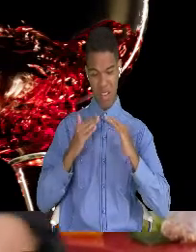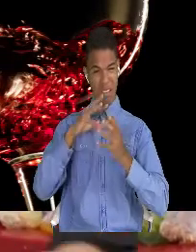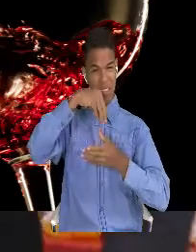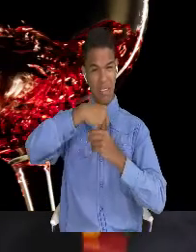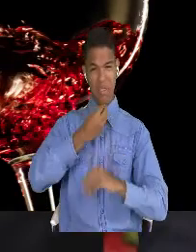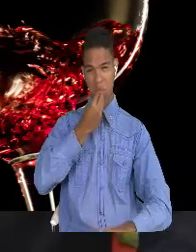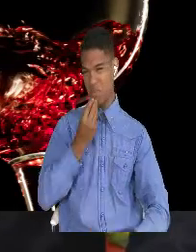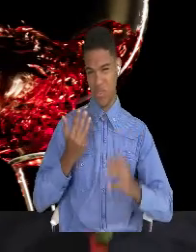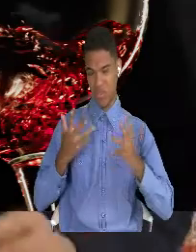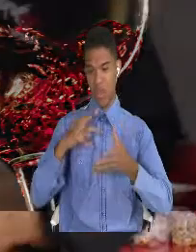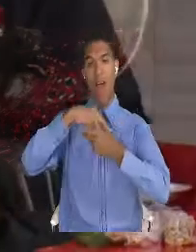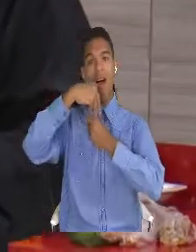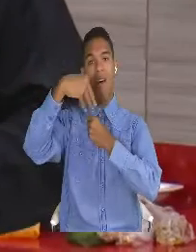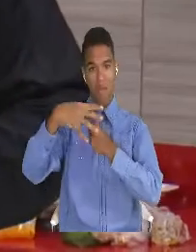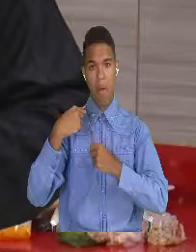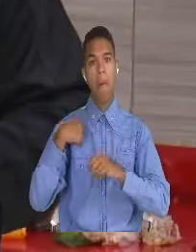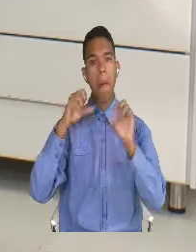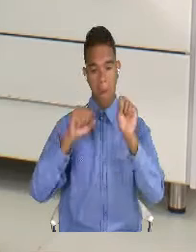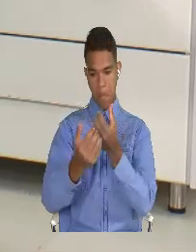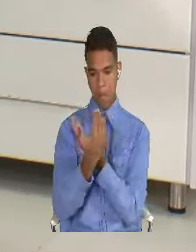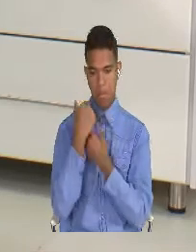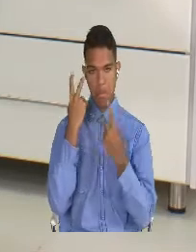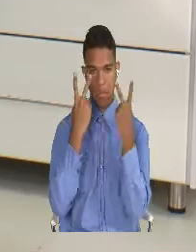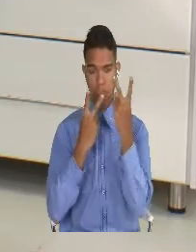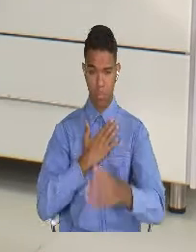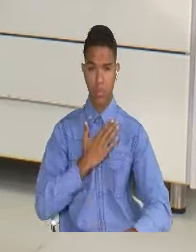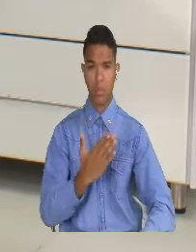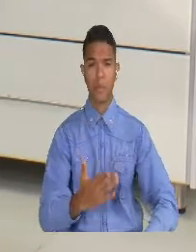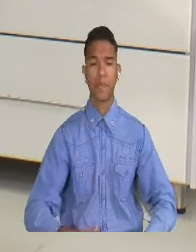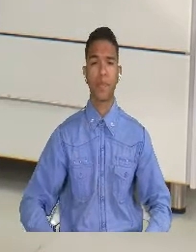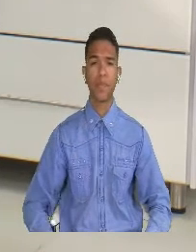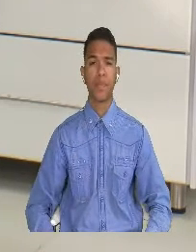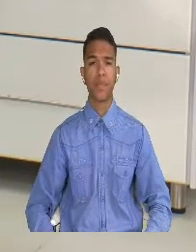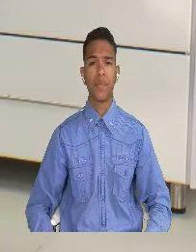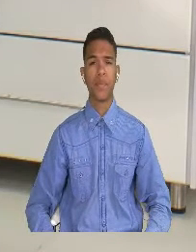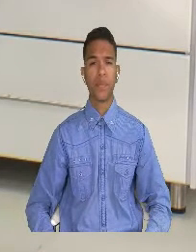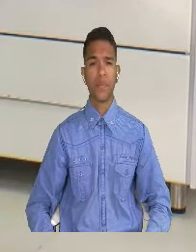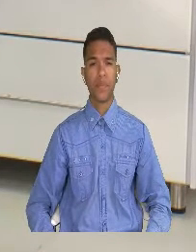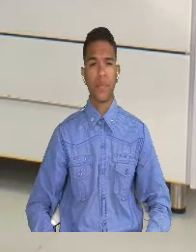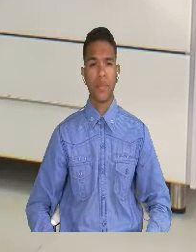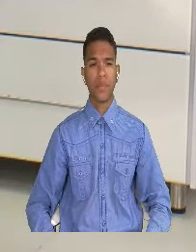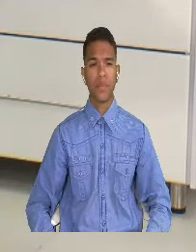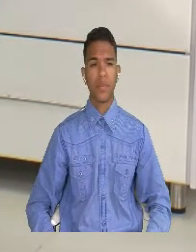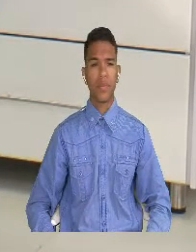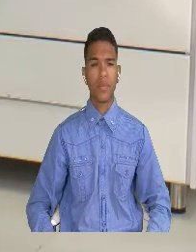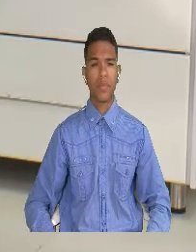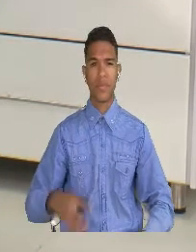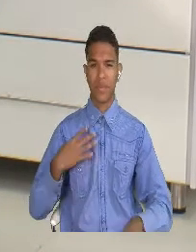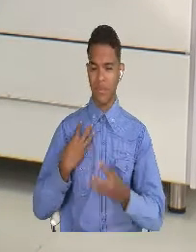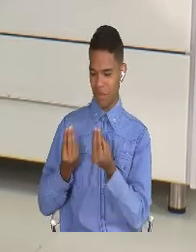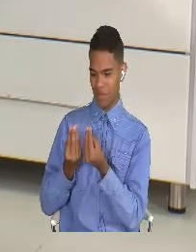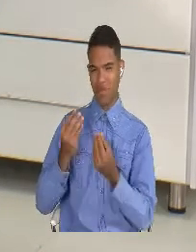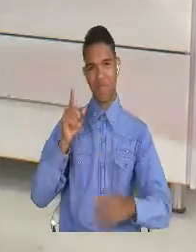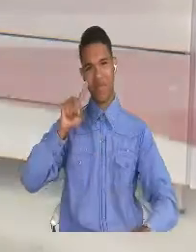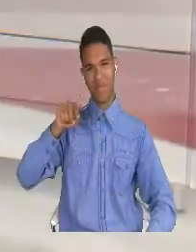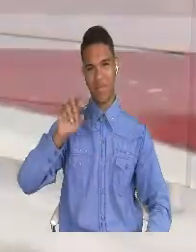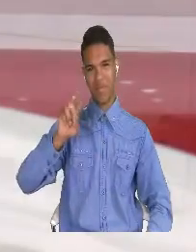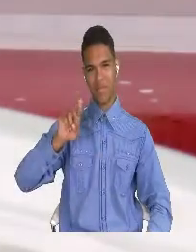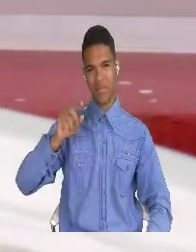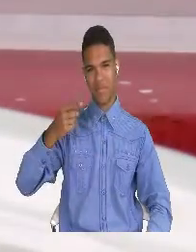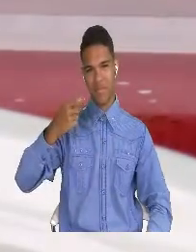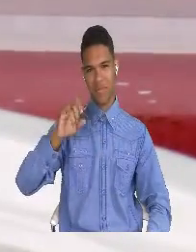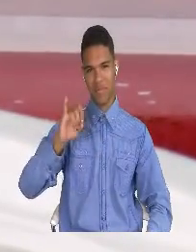pueden pasar allá a nuestro restaurante. Sí, claro. A mi compañero Sergio, pues lo pueden encontrar